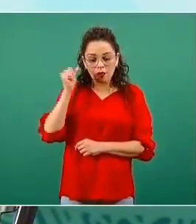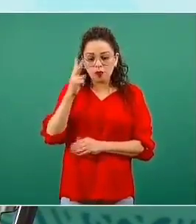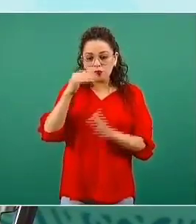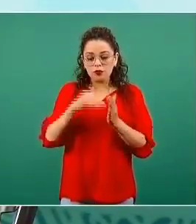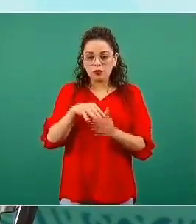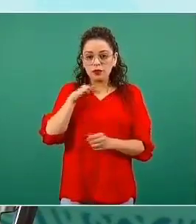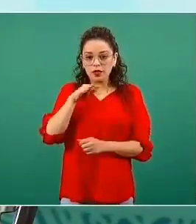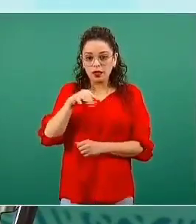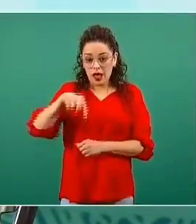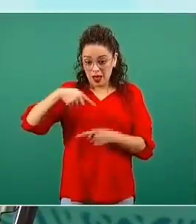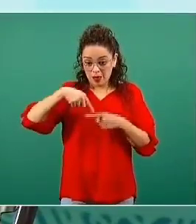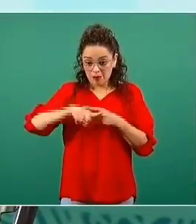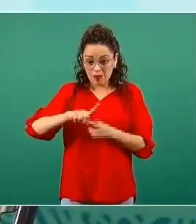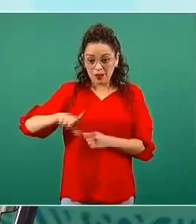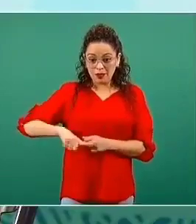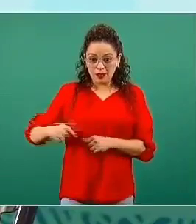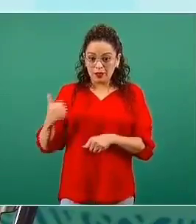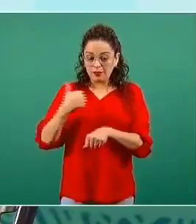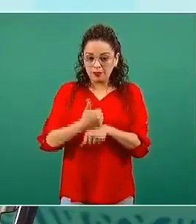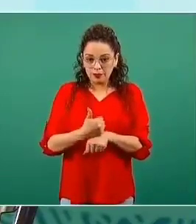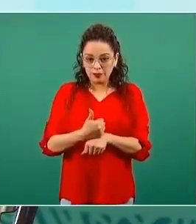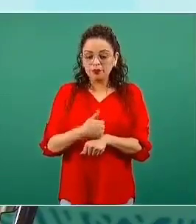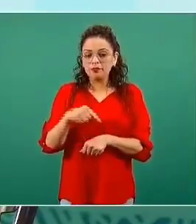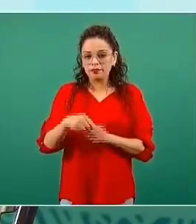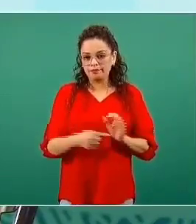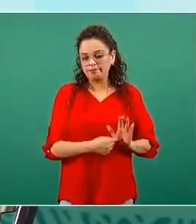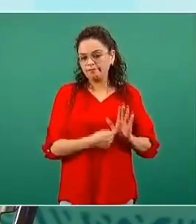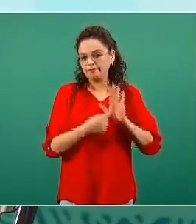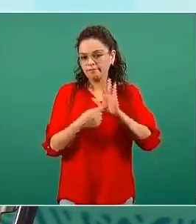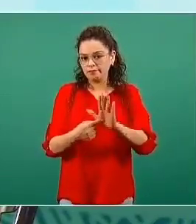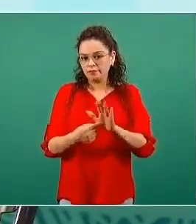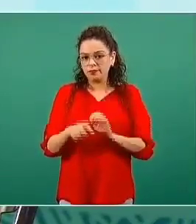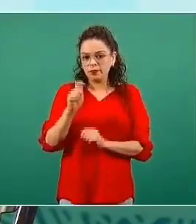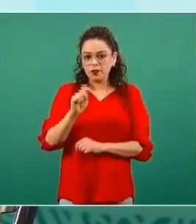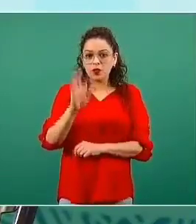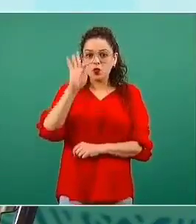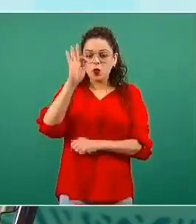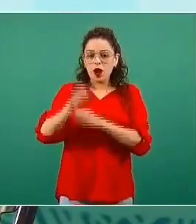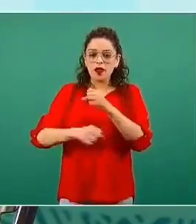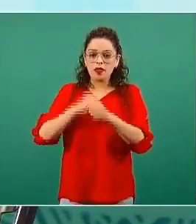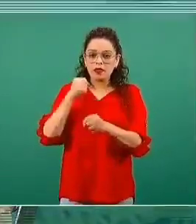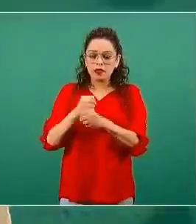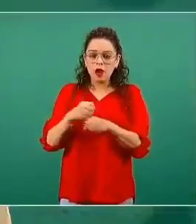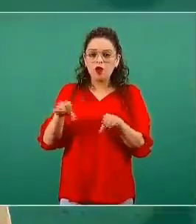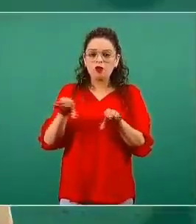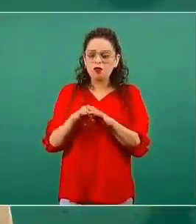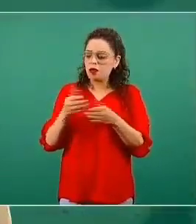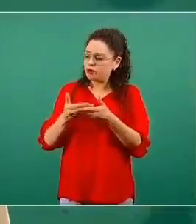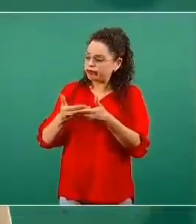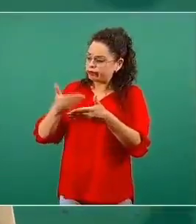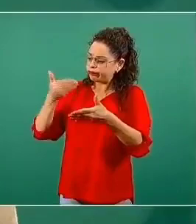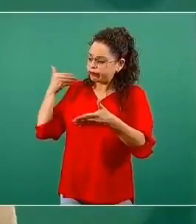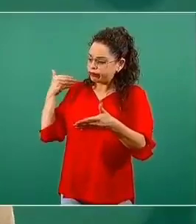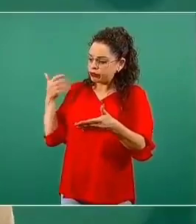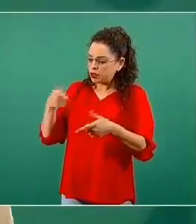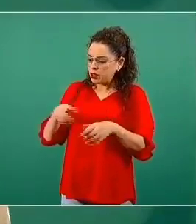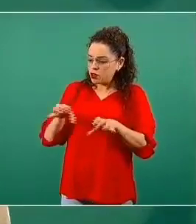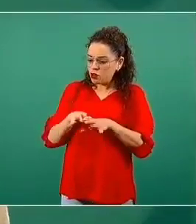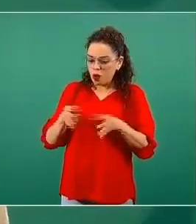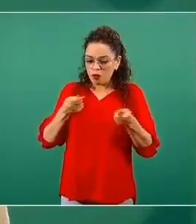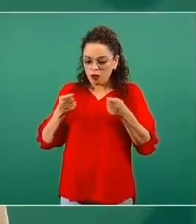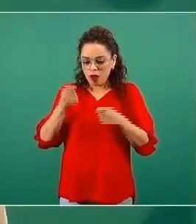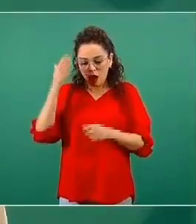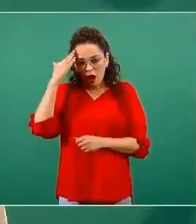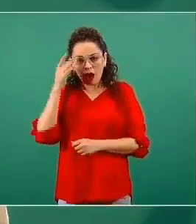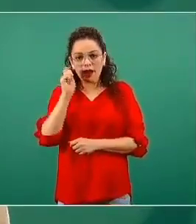gobierno, se presentó el informe de 40 años del modelo de atención primaria de la salud. Quizá algunos de ustedes